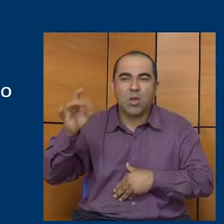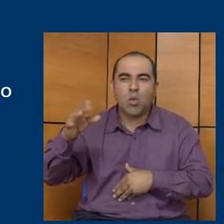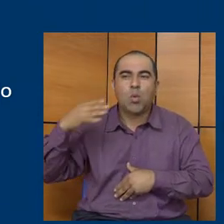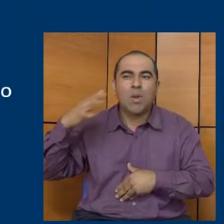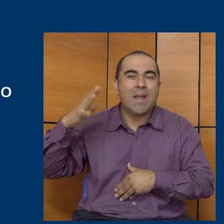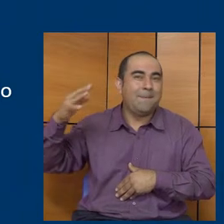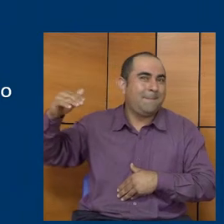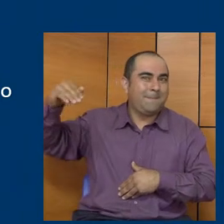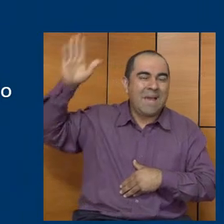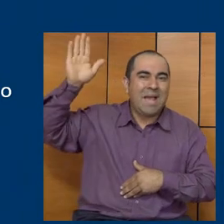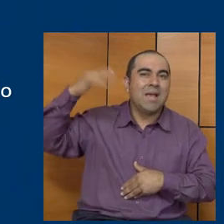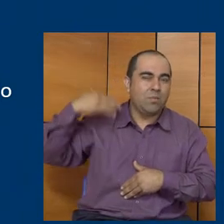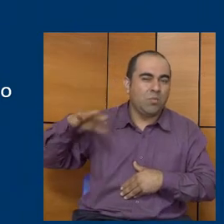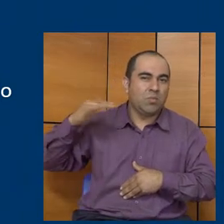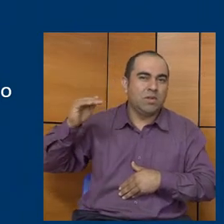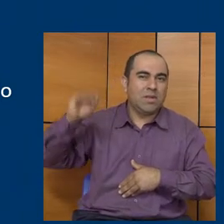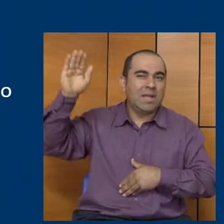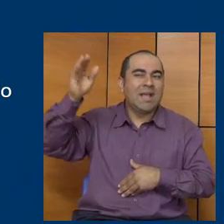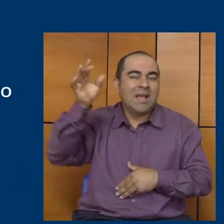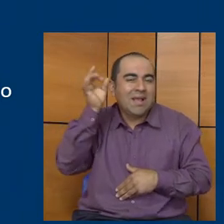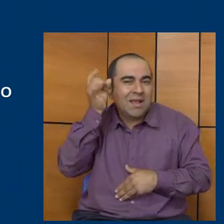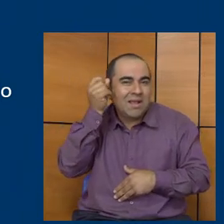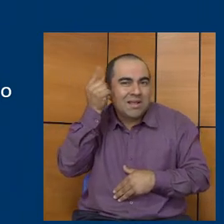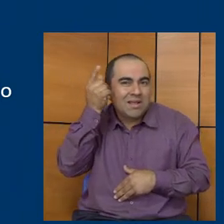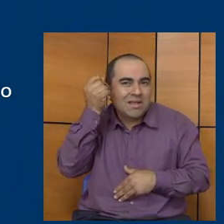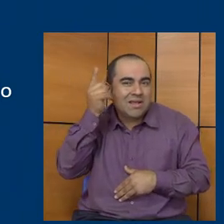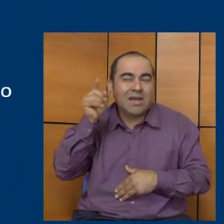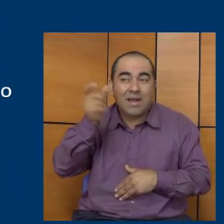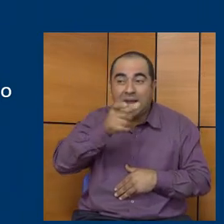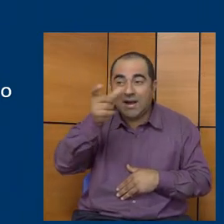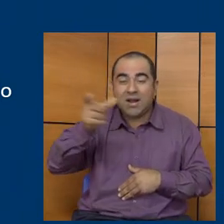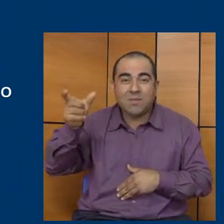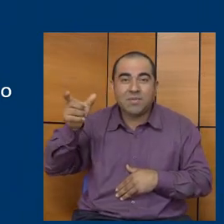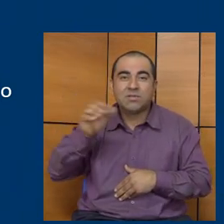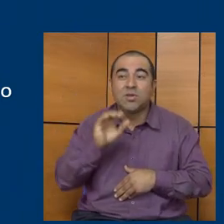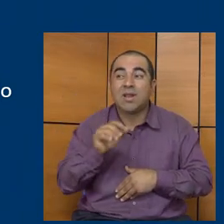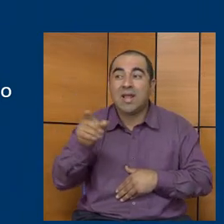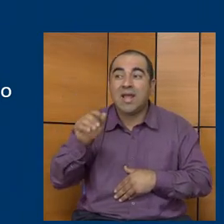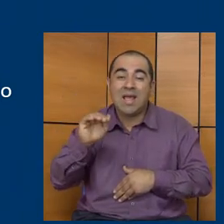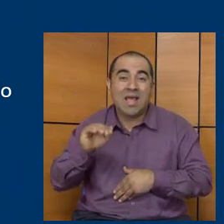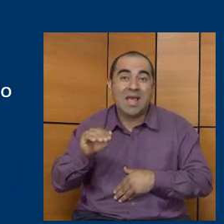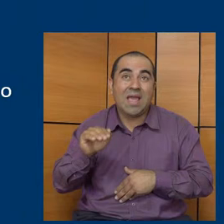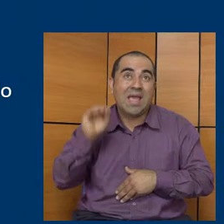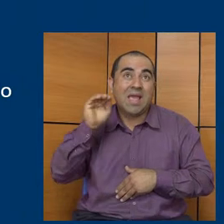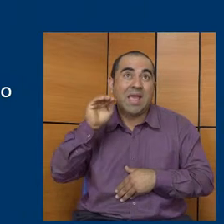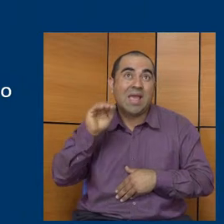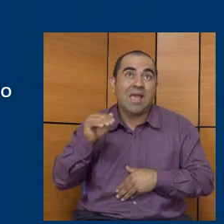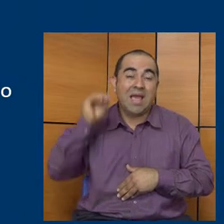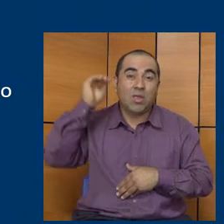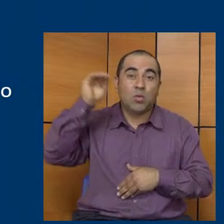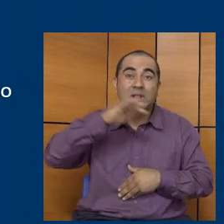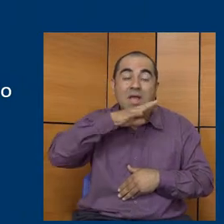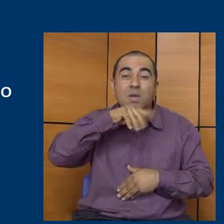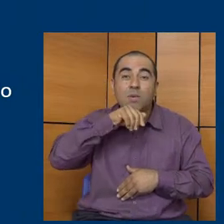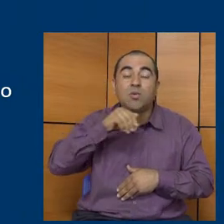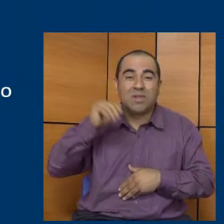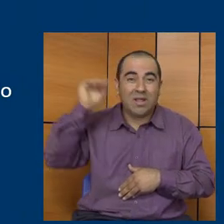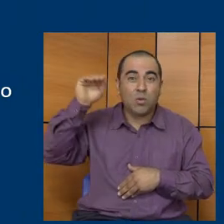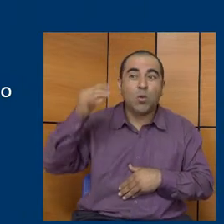más enriquecedora a la hora de entender por qué las personas mayores utilizan los servicios